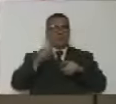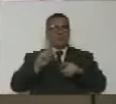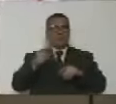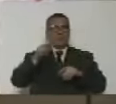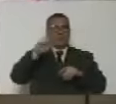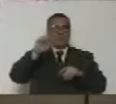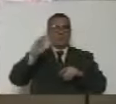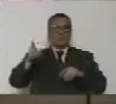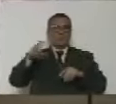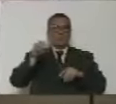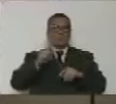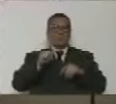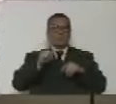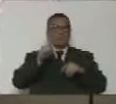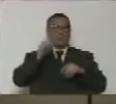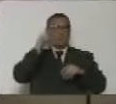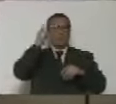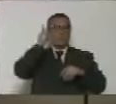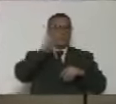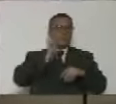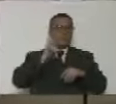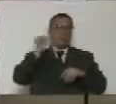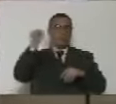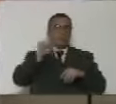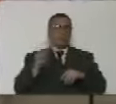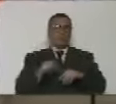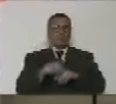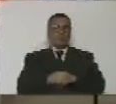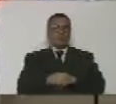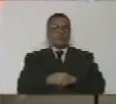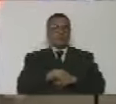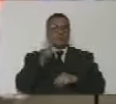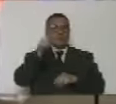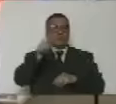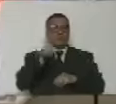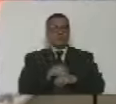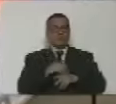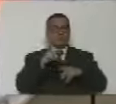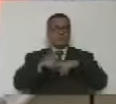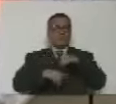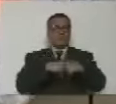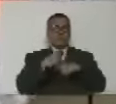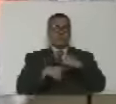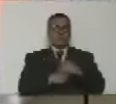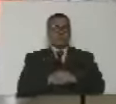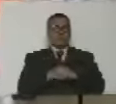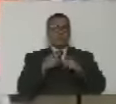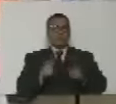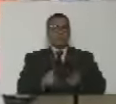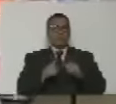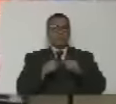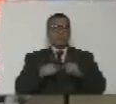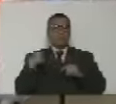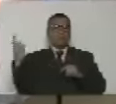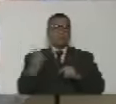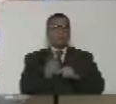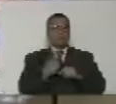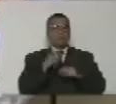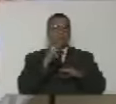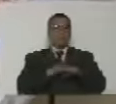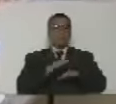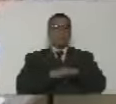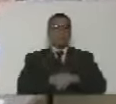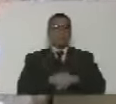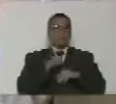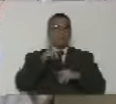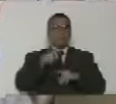parte del libertador Simón Bolívar. Y este proceso nos permite traer esos acontecimientos